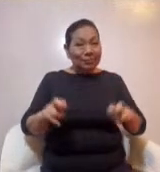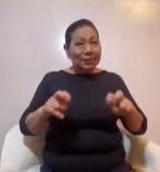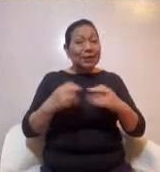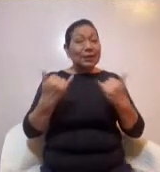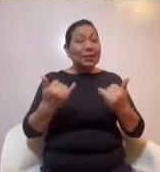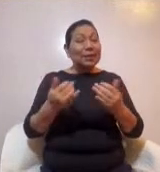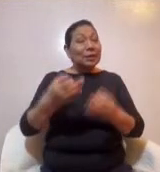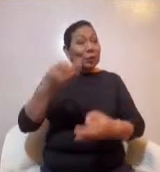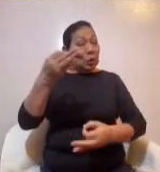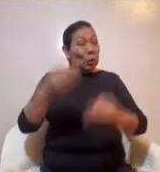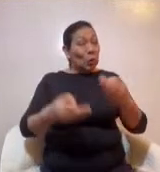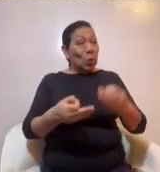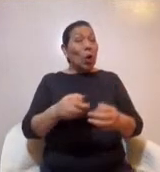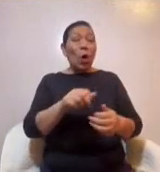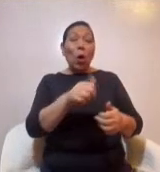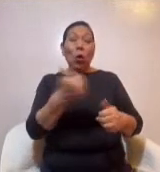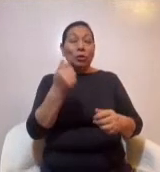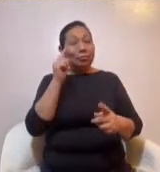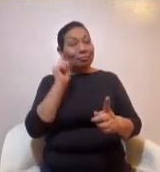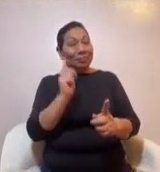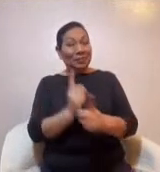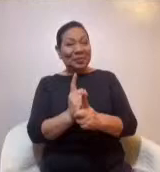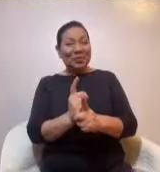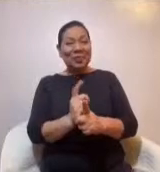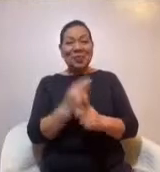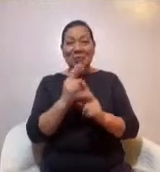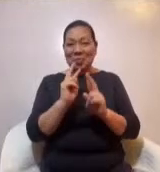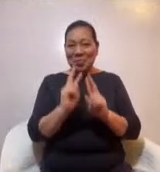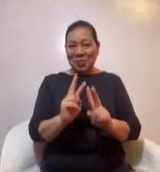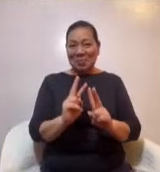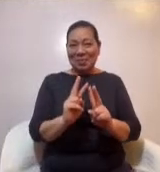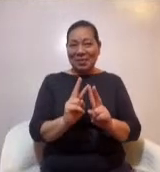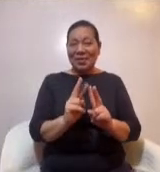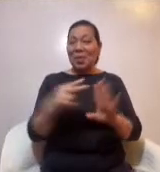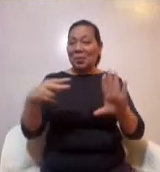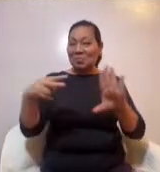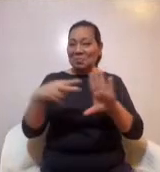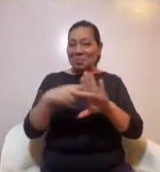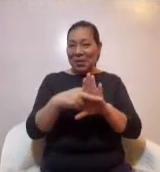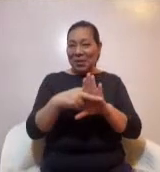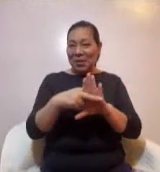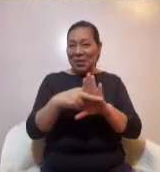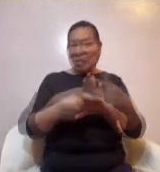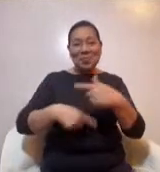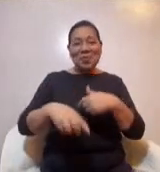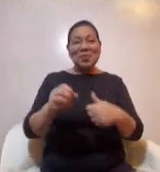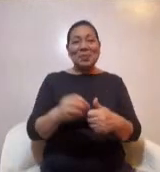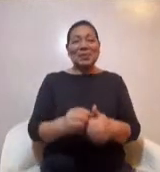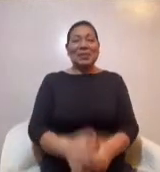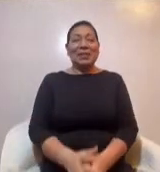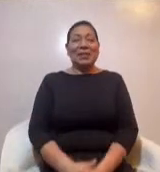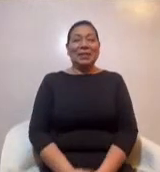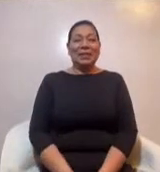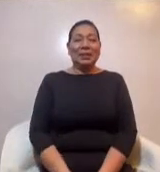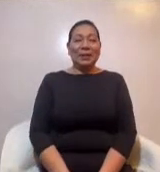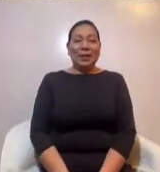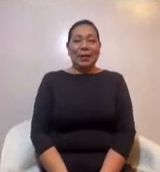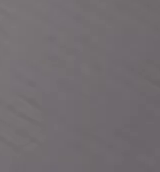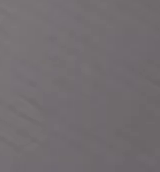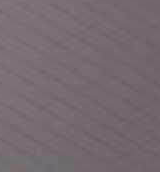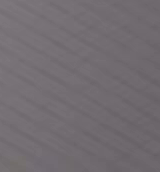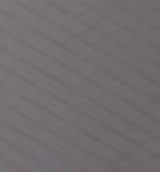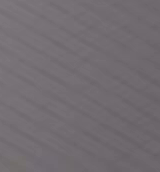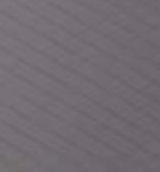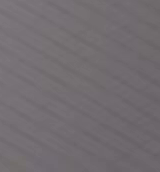el análisis de este fallo desde otra óptica. No se lo pierdan. Nos vamos a una pausa y volvemos.